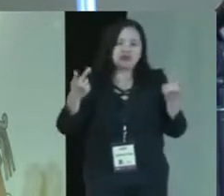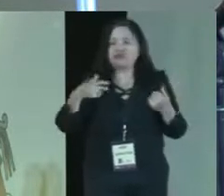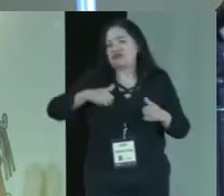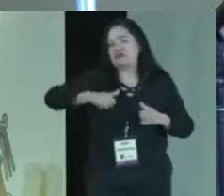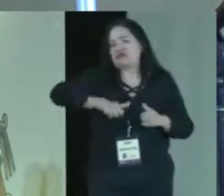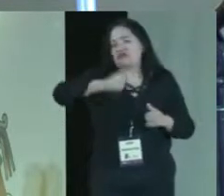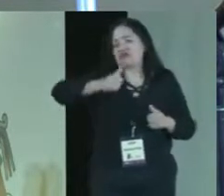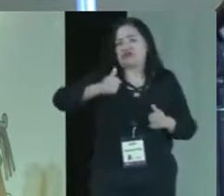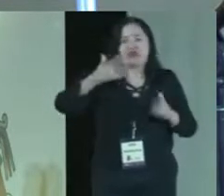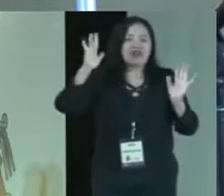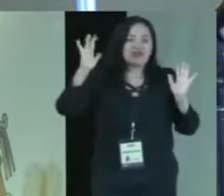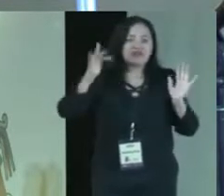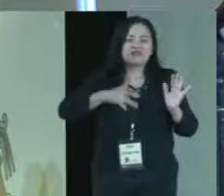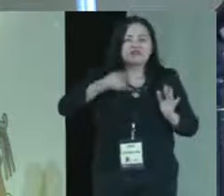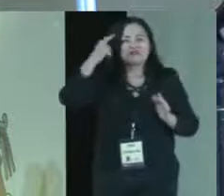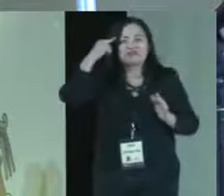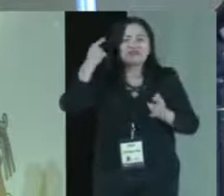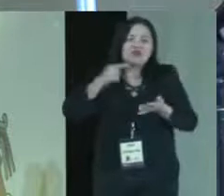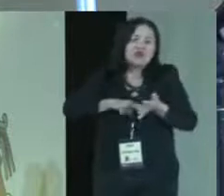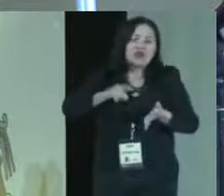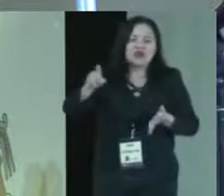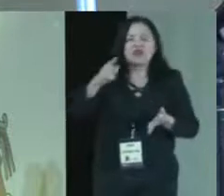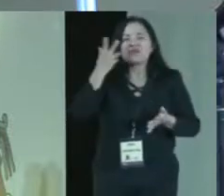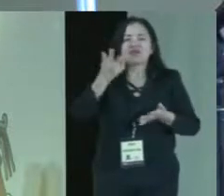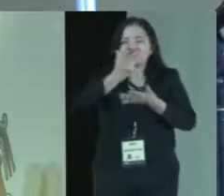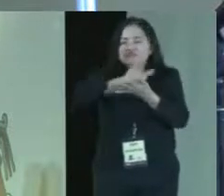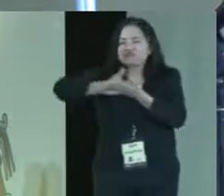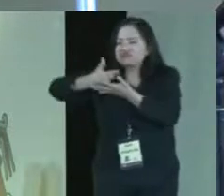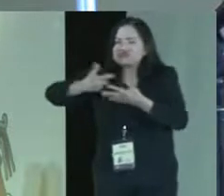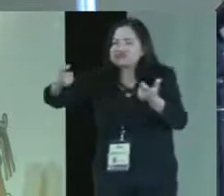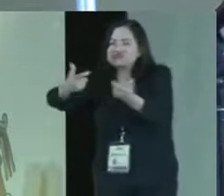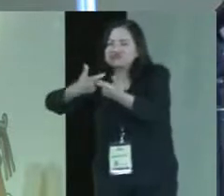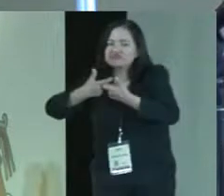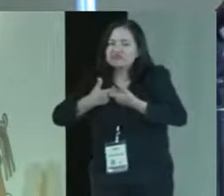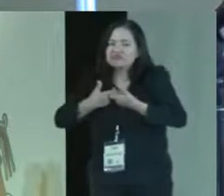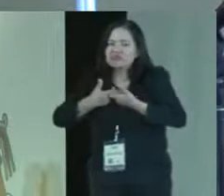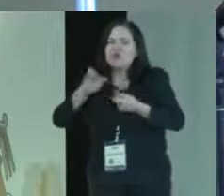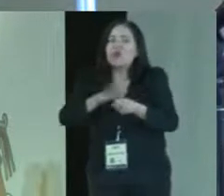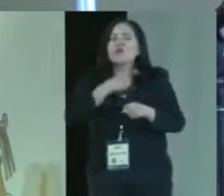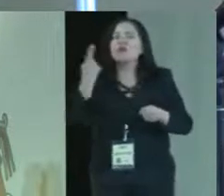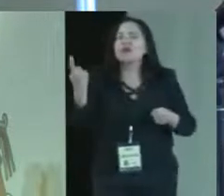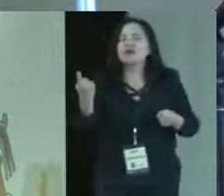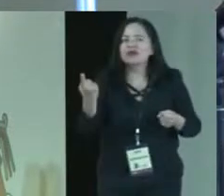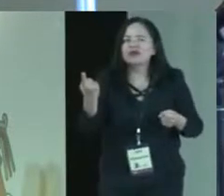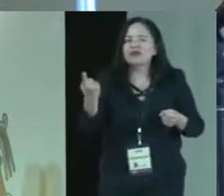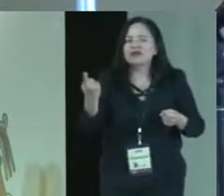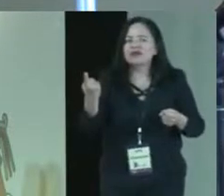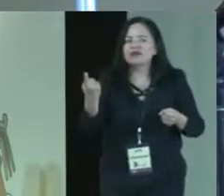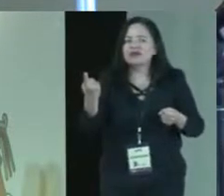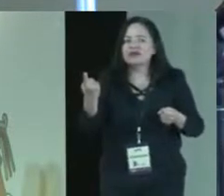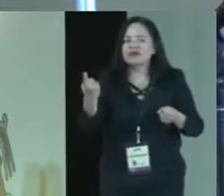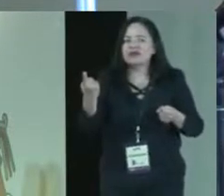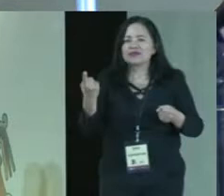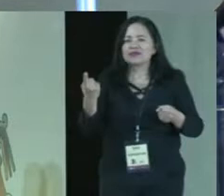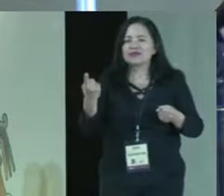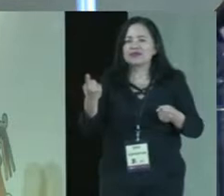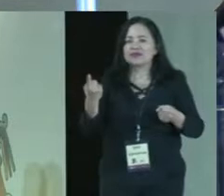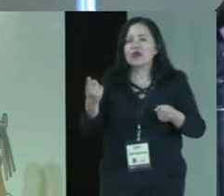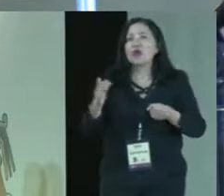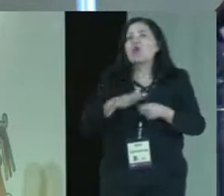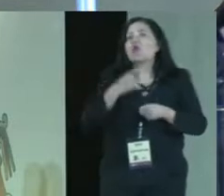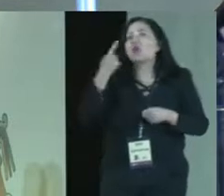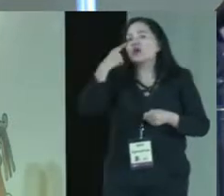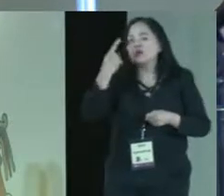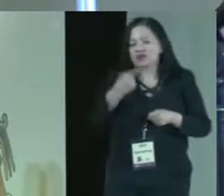ideológicas neoliberales para el proceso de acumulación del capital. ¿Por qué? Porque demostraron que el aumento